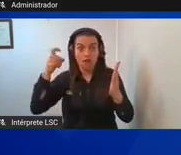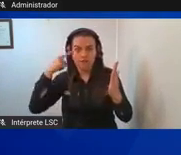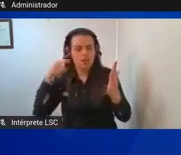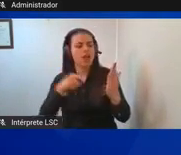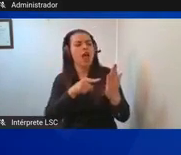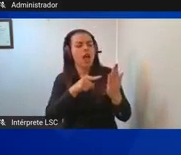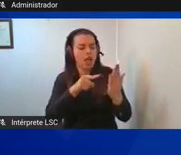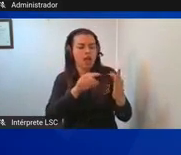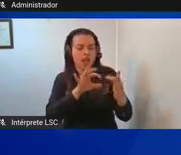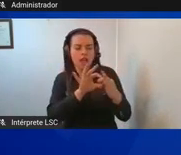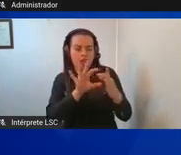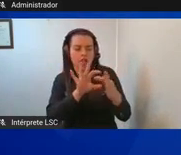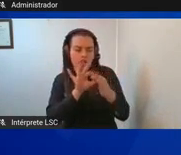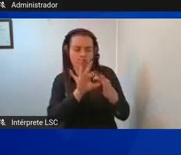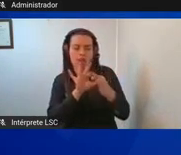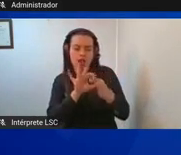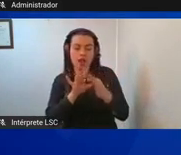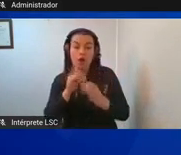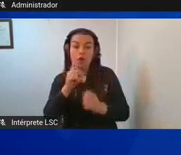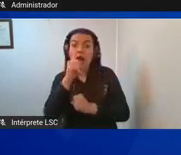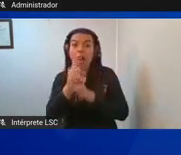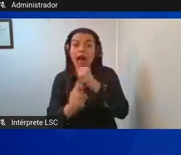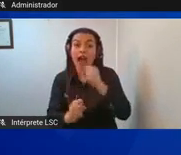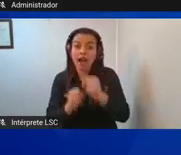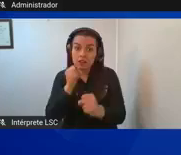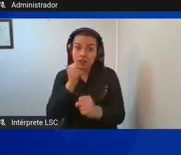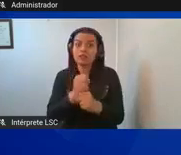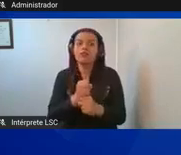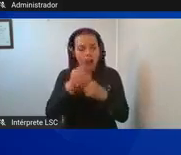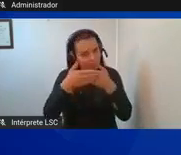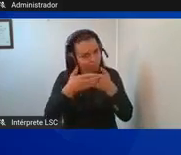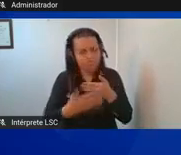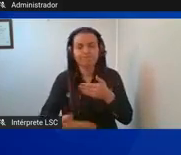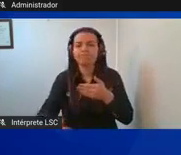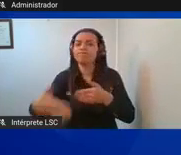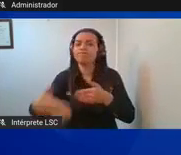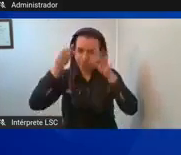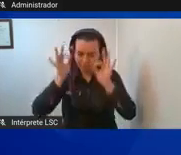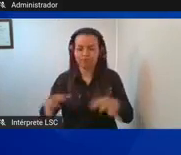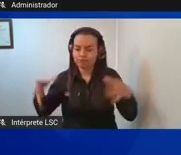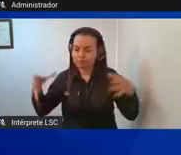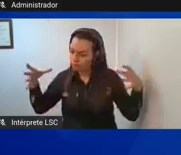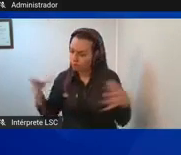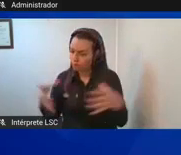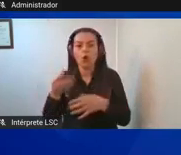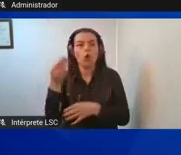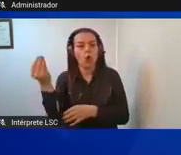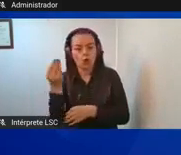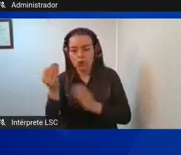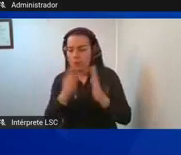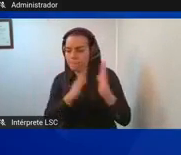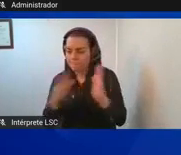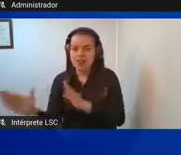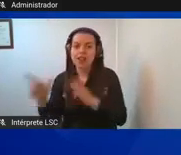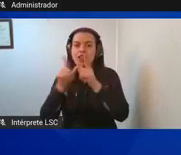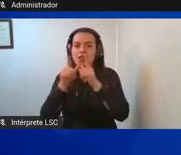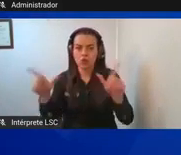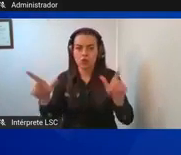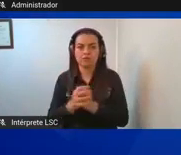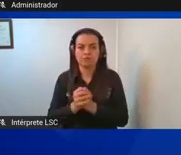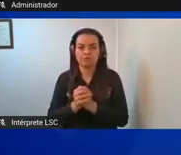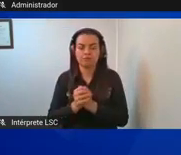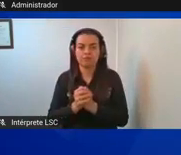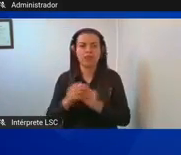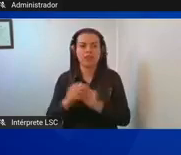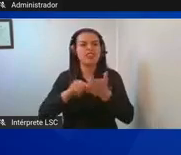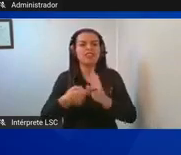año más tardar, empezar a funcionar el Consejo de Planeación Lingüística, que se pueda saber quién va